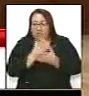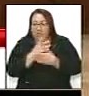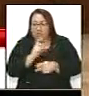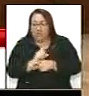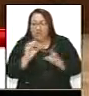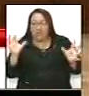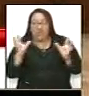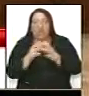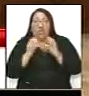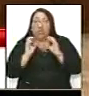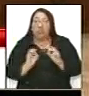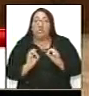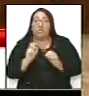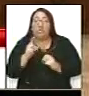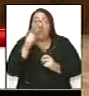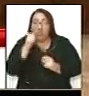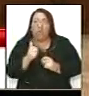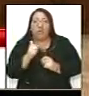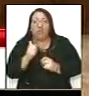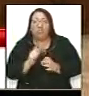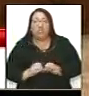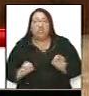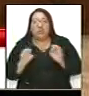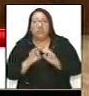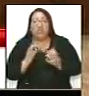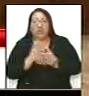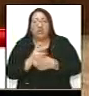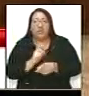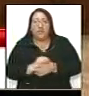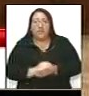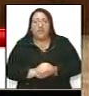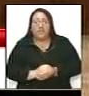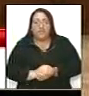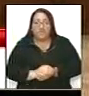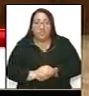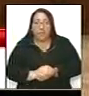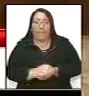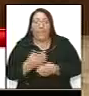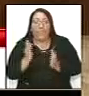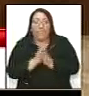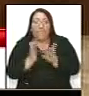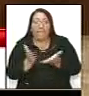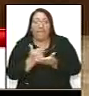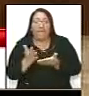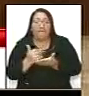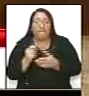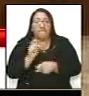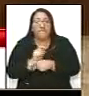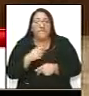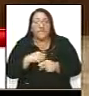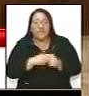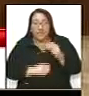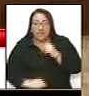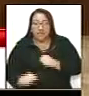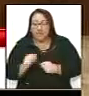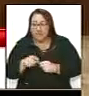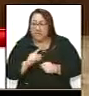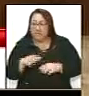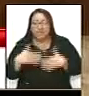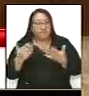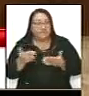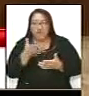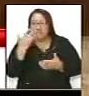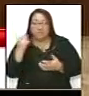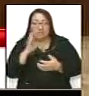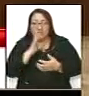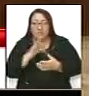ser integral y un elemento importante de la educación integral son textos correctos que orienten y que eduquen a nuestros niños. Eso no podemos dejar